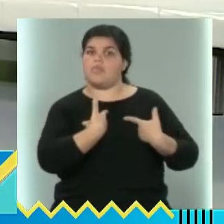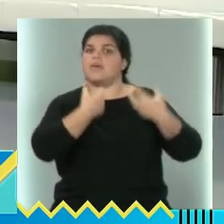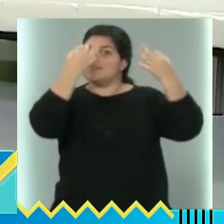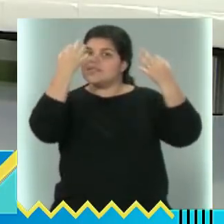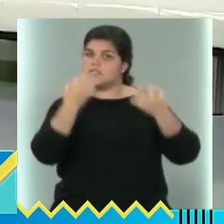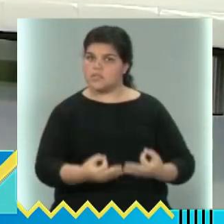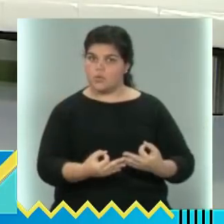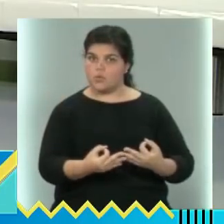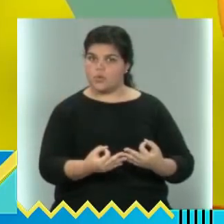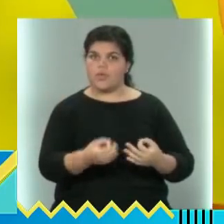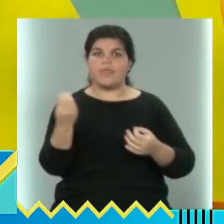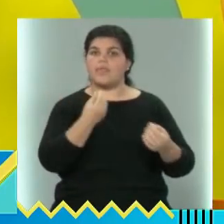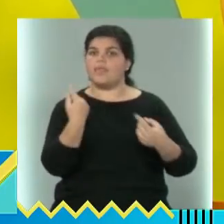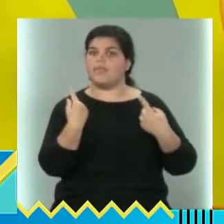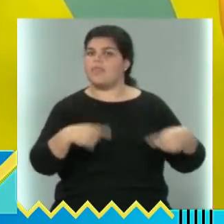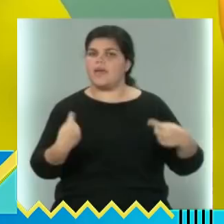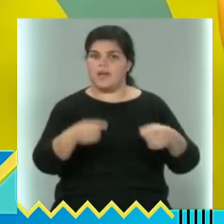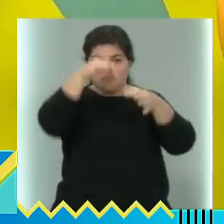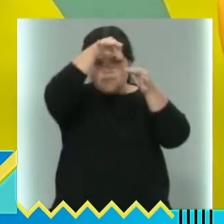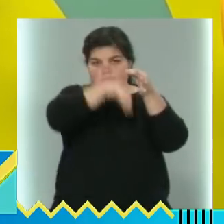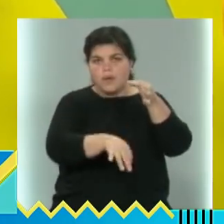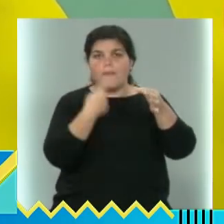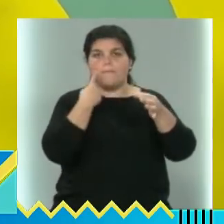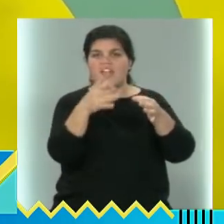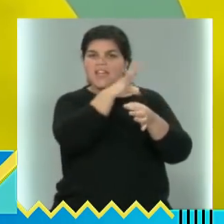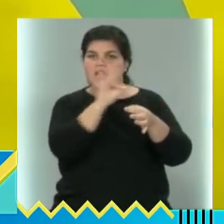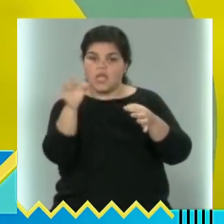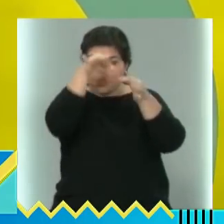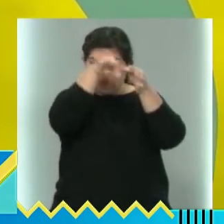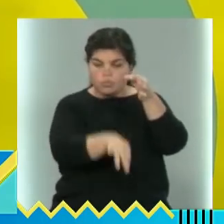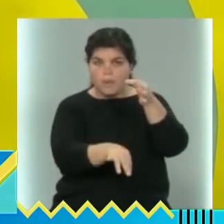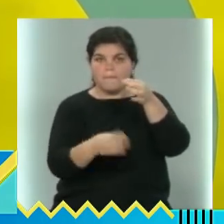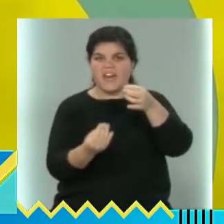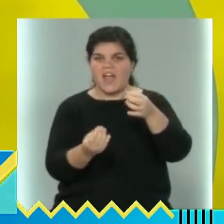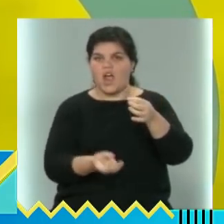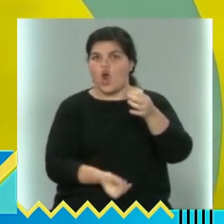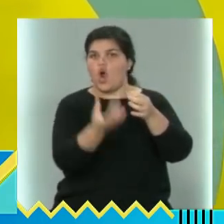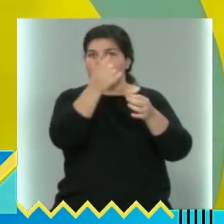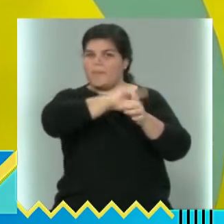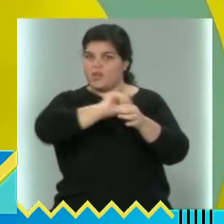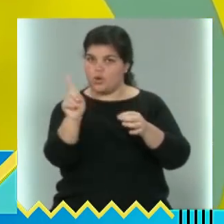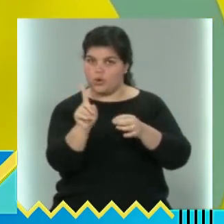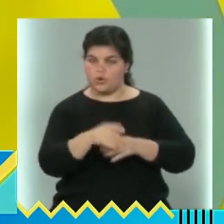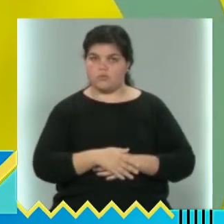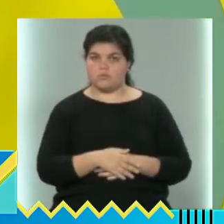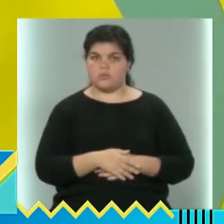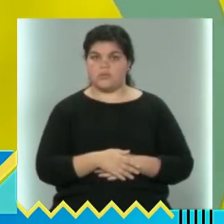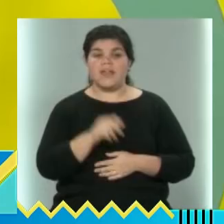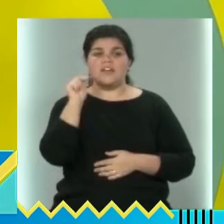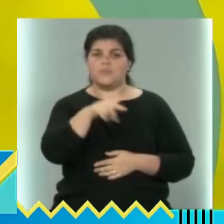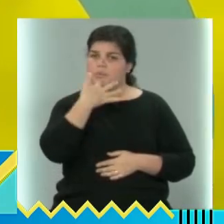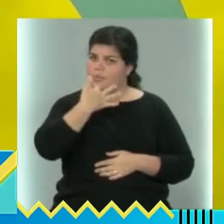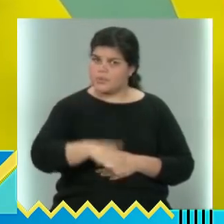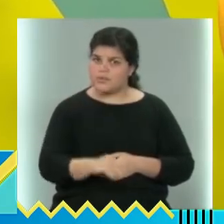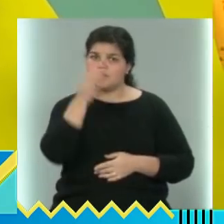las fracturas no pueden caminar los 1.500 metros para contaminarte una zona con la otra. Y inclusive si vos entendés cómo se